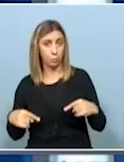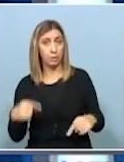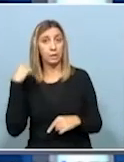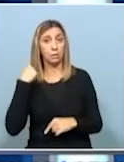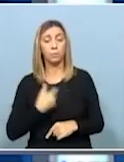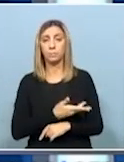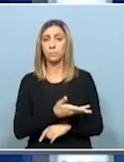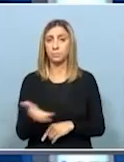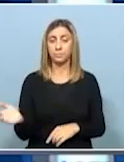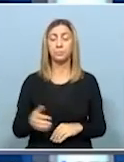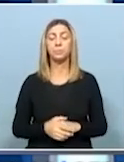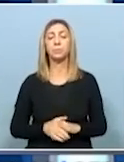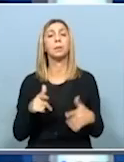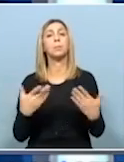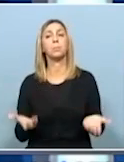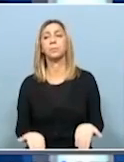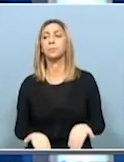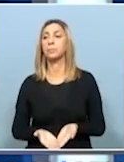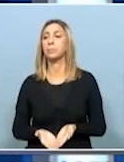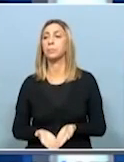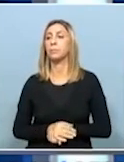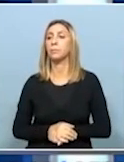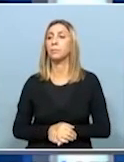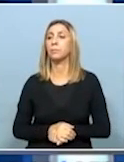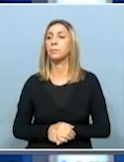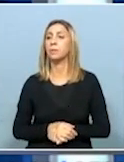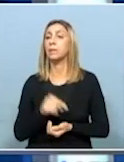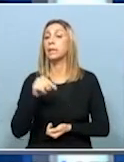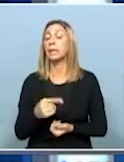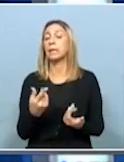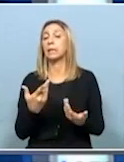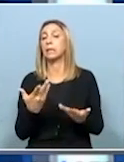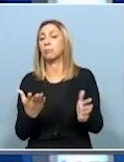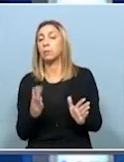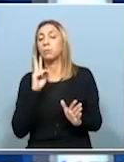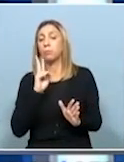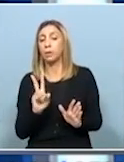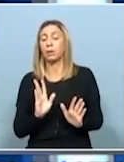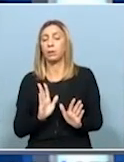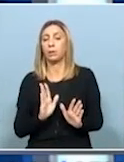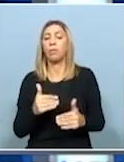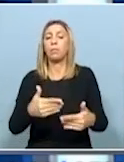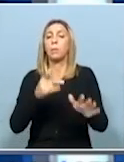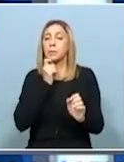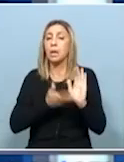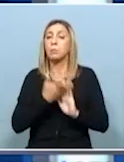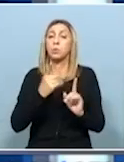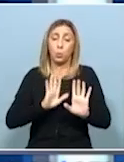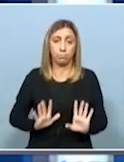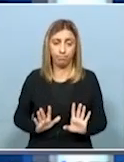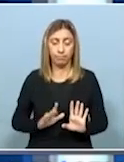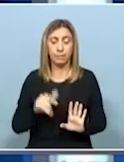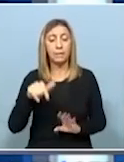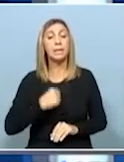la economía no por eso este este esta opción de revisión o cláusula gatio lo